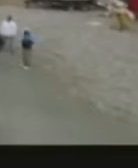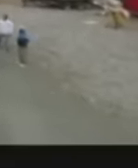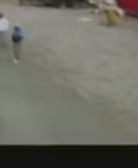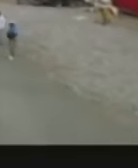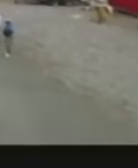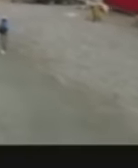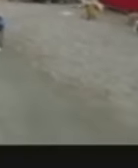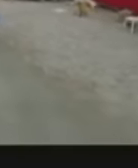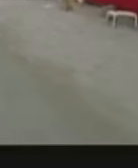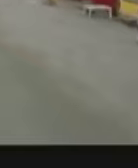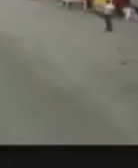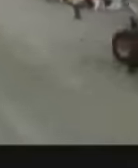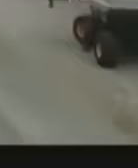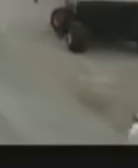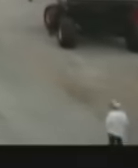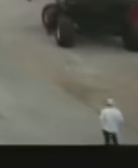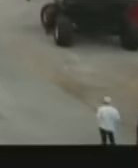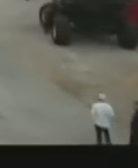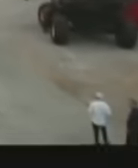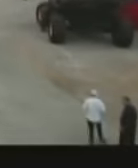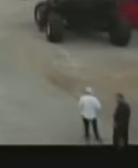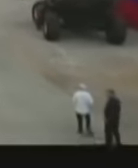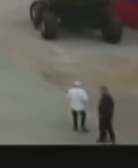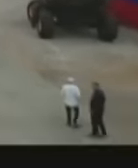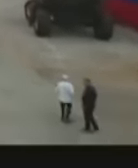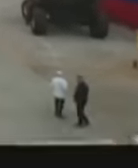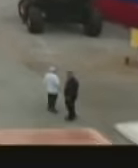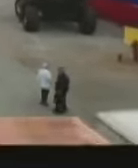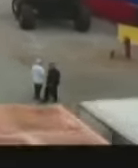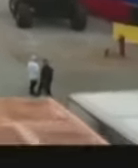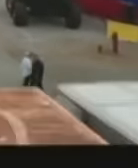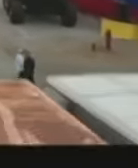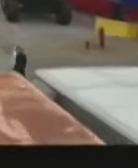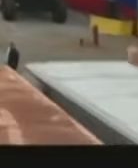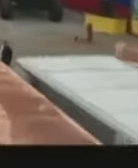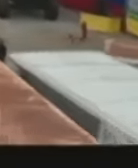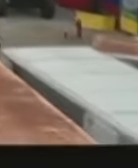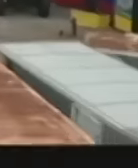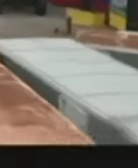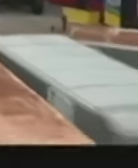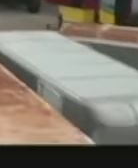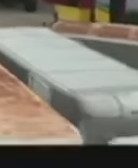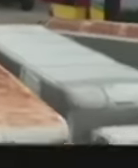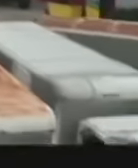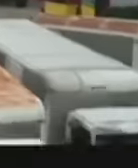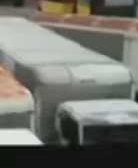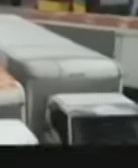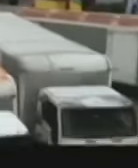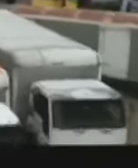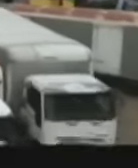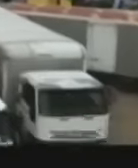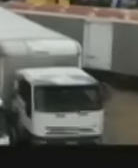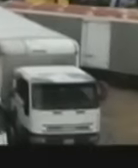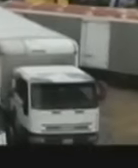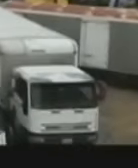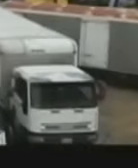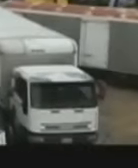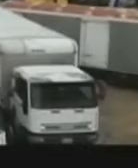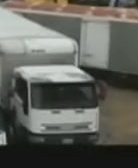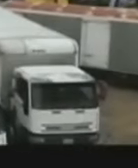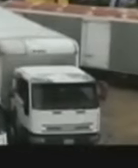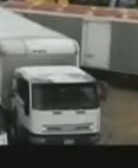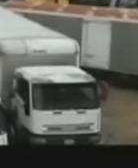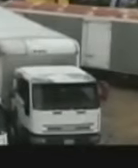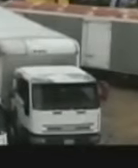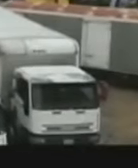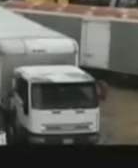impacto de las sanciones. El presidente Nicolás Maduro Moros lo vemos allí entonces en compañía